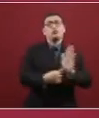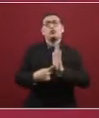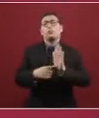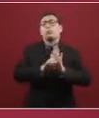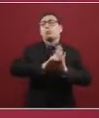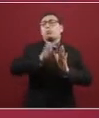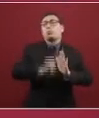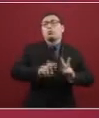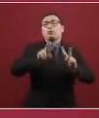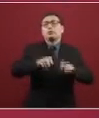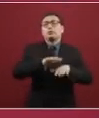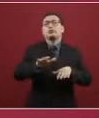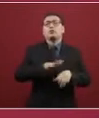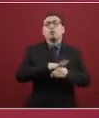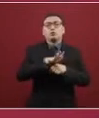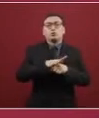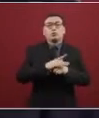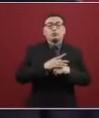medicinas